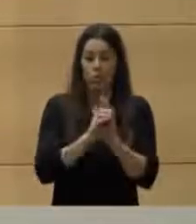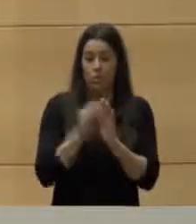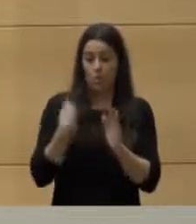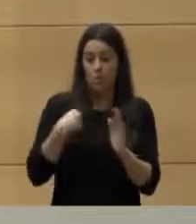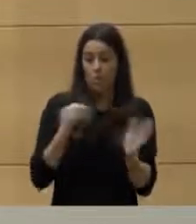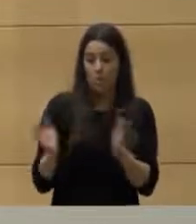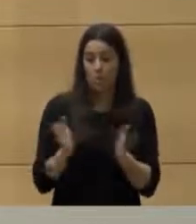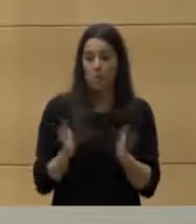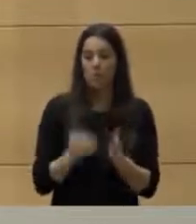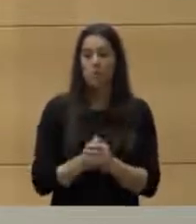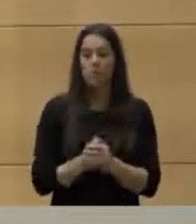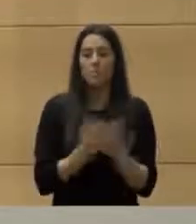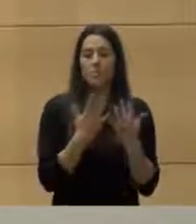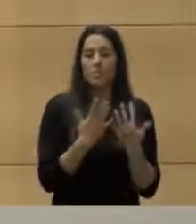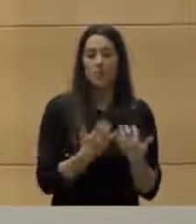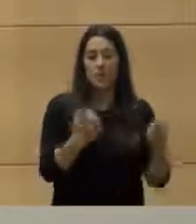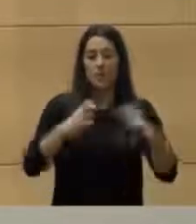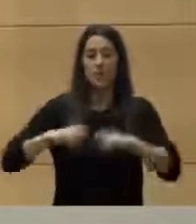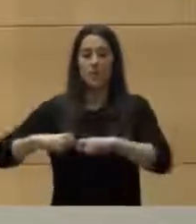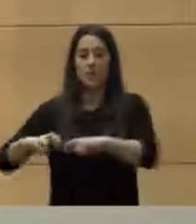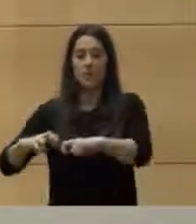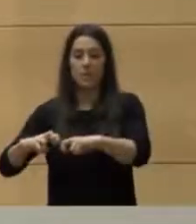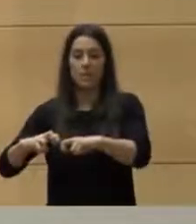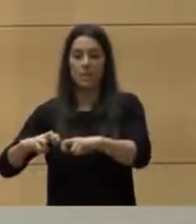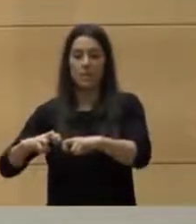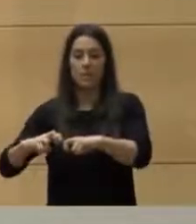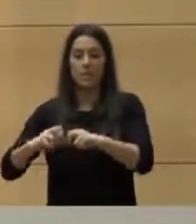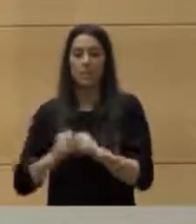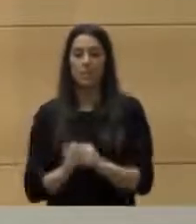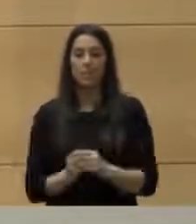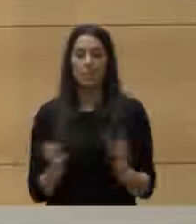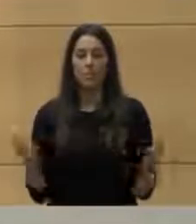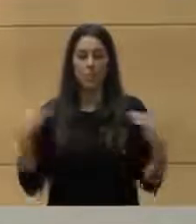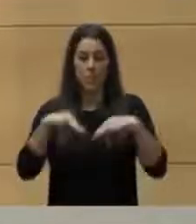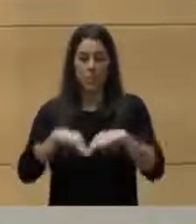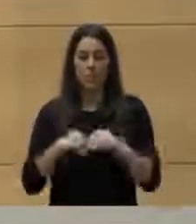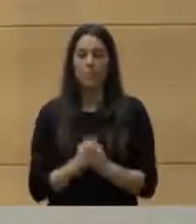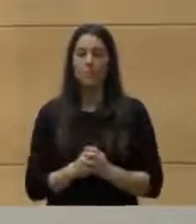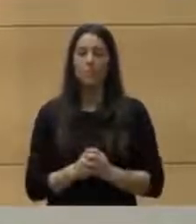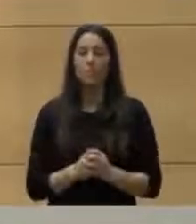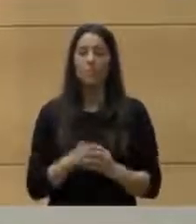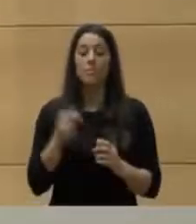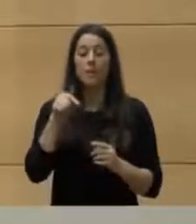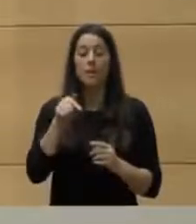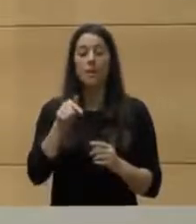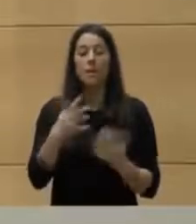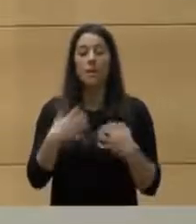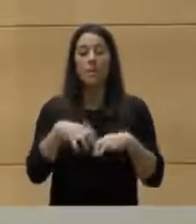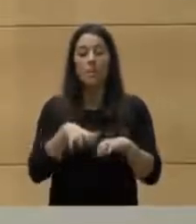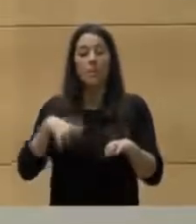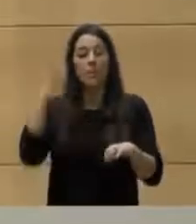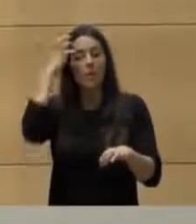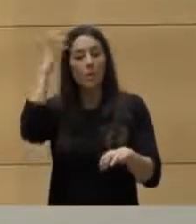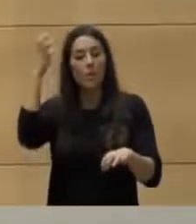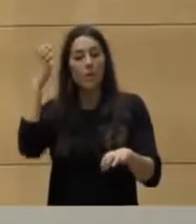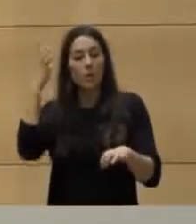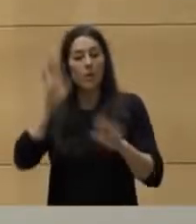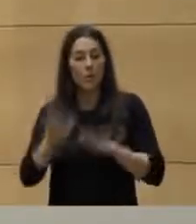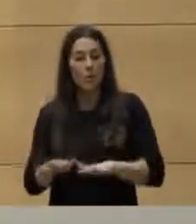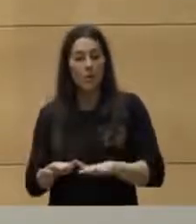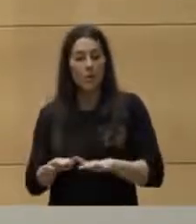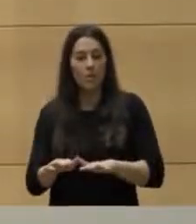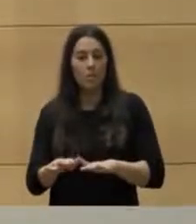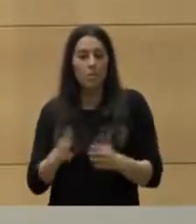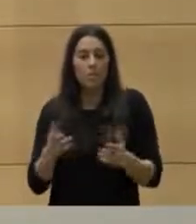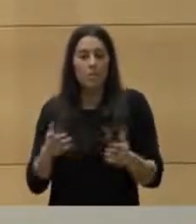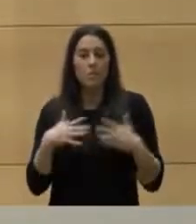las dos cámaras, el Senado y el Congreso. Y aquella inmensa mayoría monárquica vota la